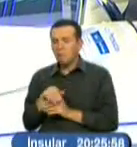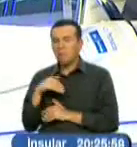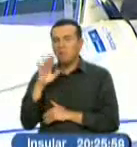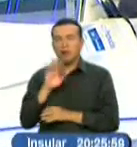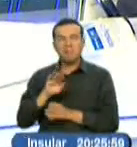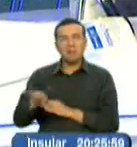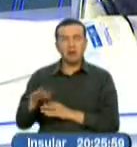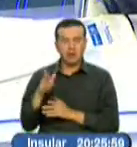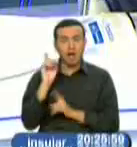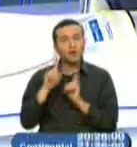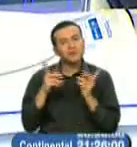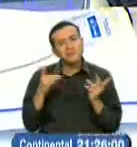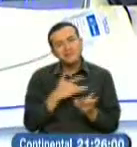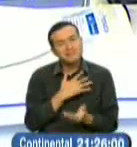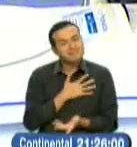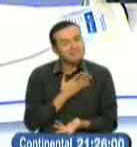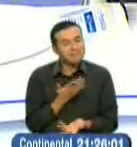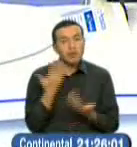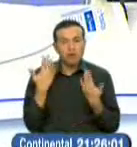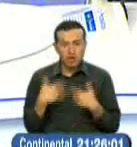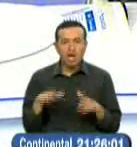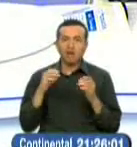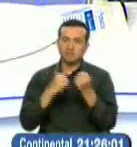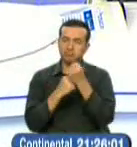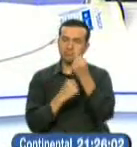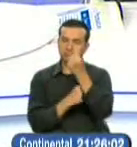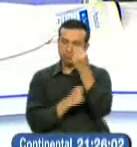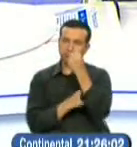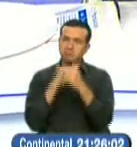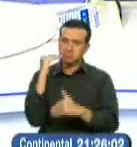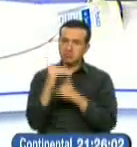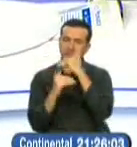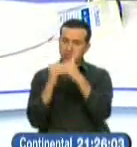electoral ecuatoriano, penoso. Aquí estamos, hemos fortalecido este